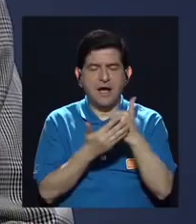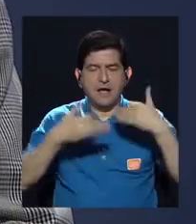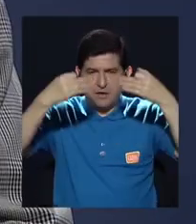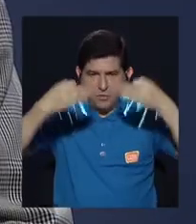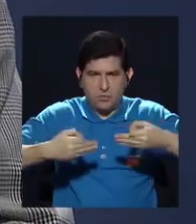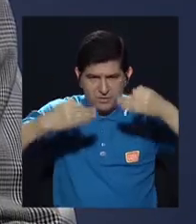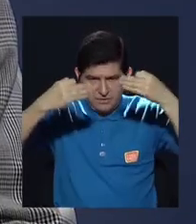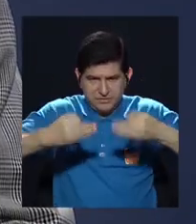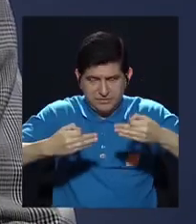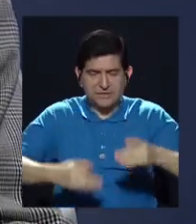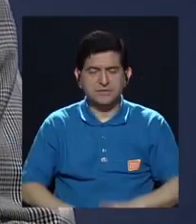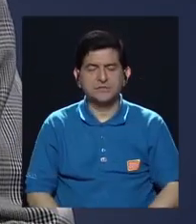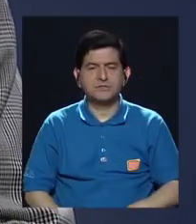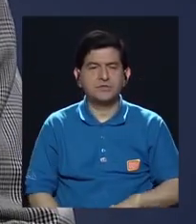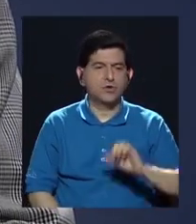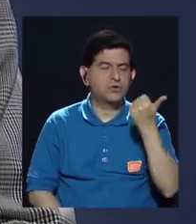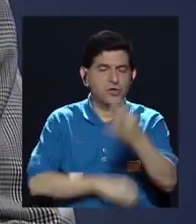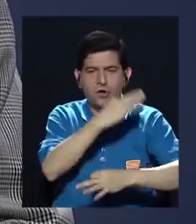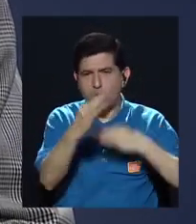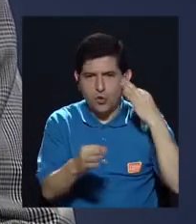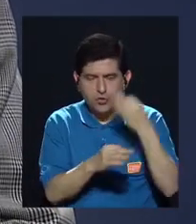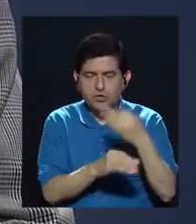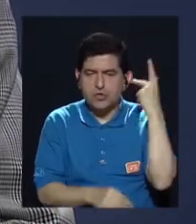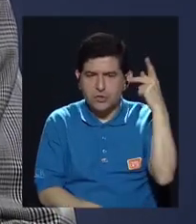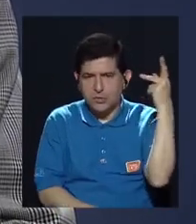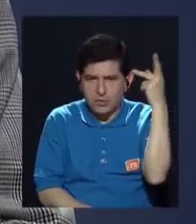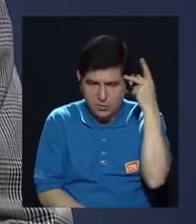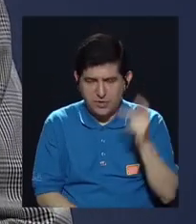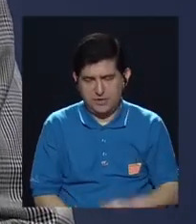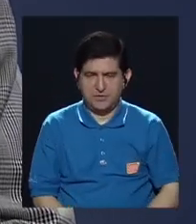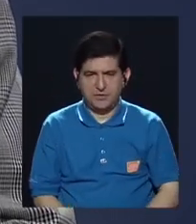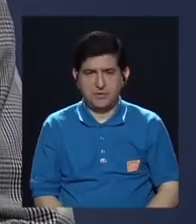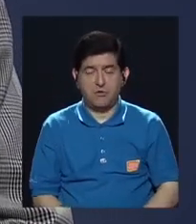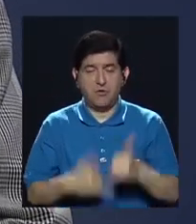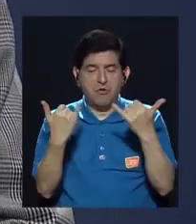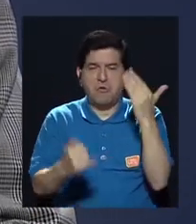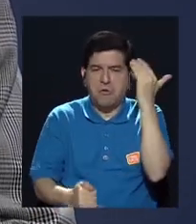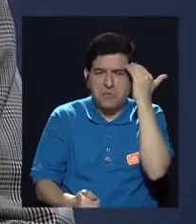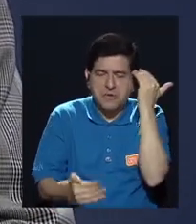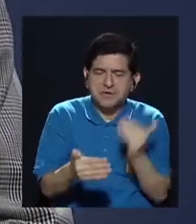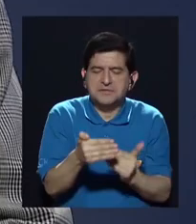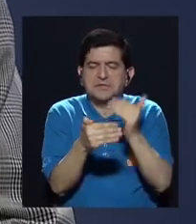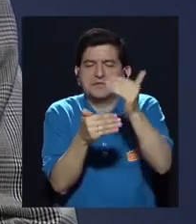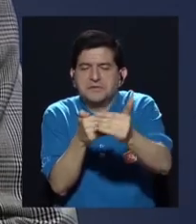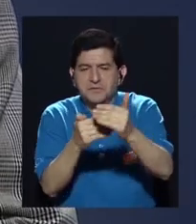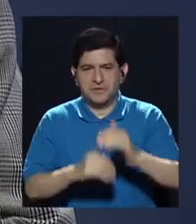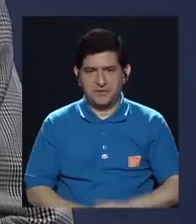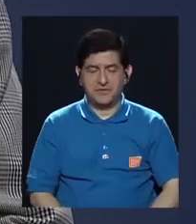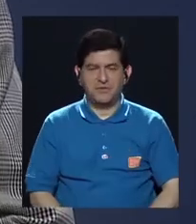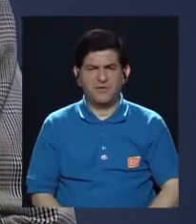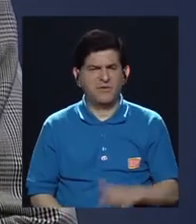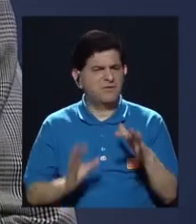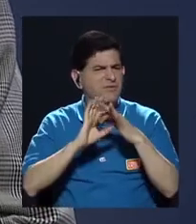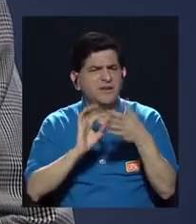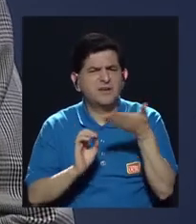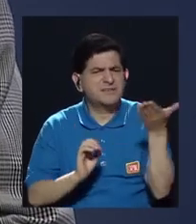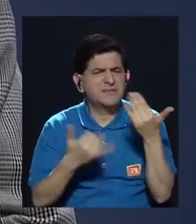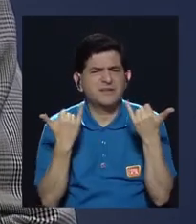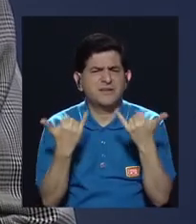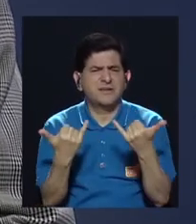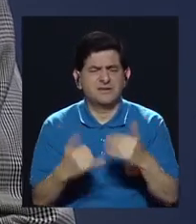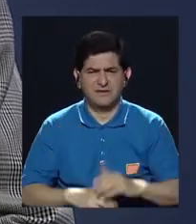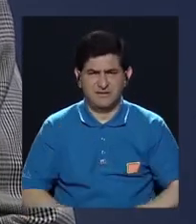algunas medidas de otro orden de carácter político, como se ha venido conociendo después, que tenían que ver